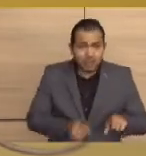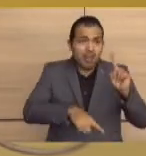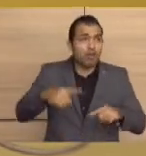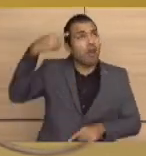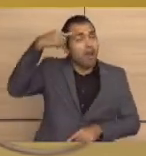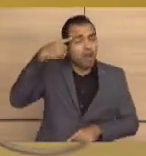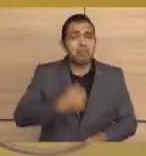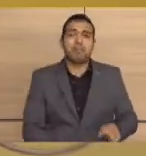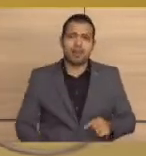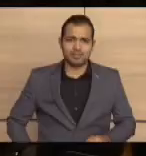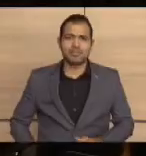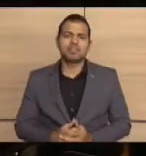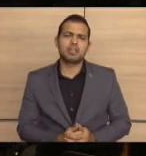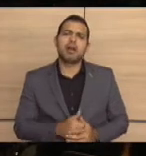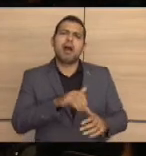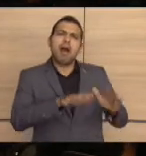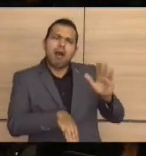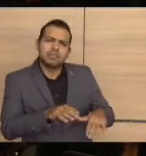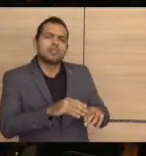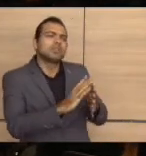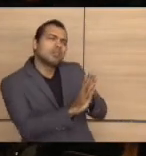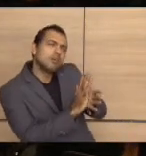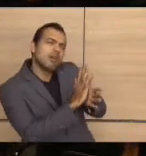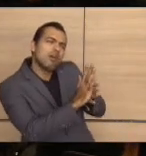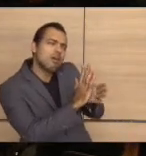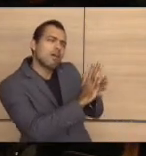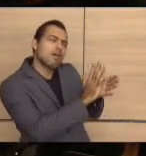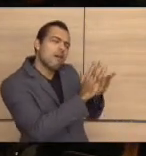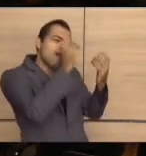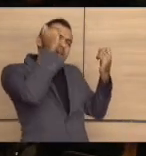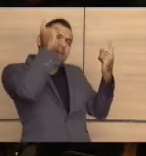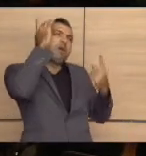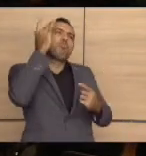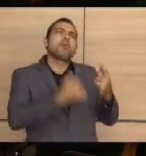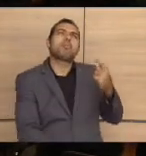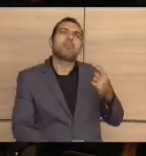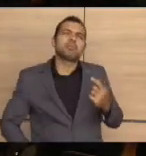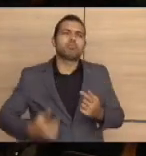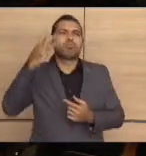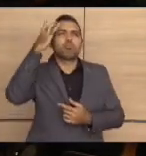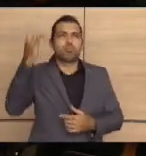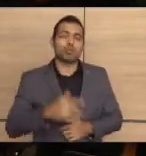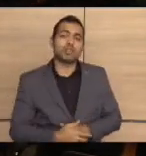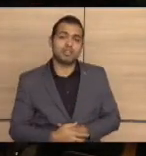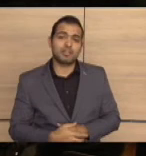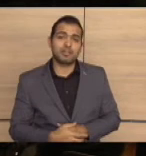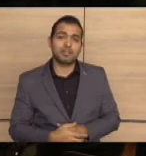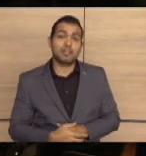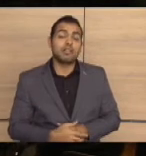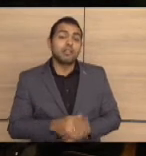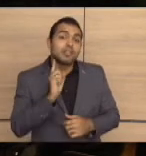también entendemos el comportamiento de los hombres, pero también los hombres, cuando comienzan a entender nuestra posición, se genera